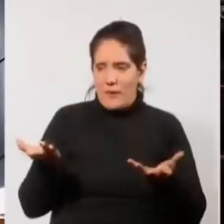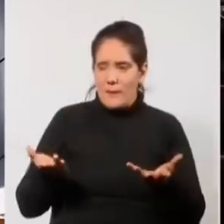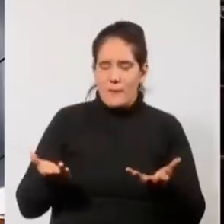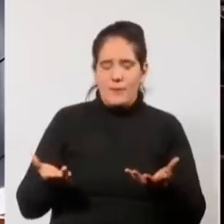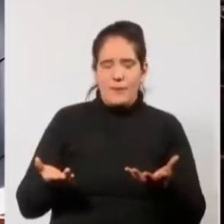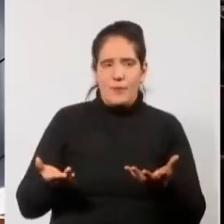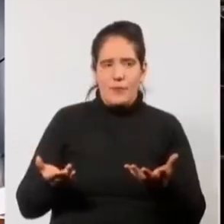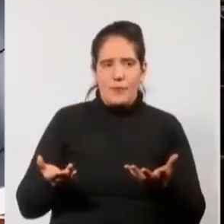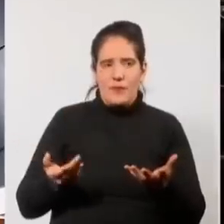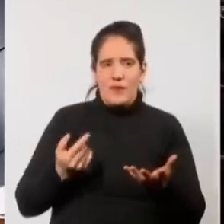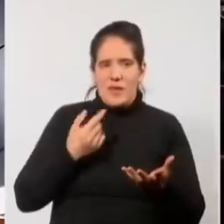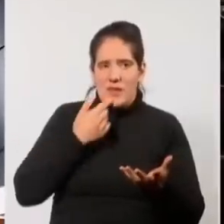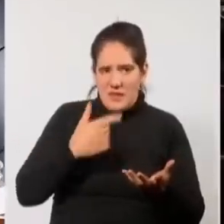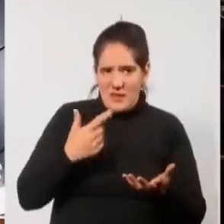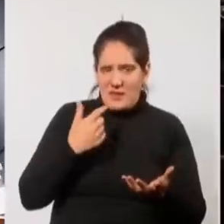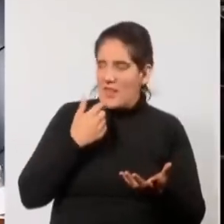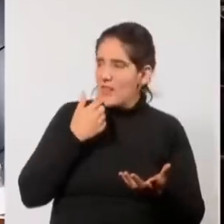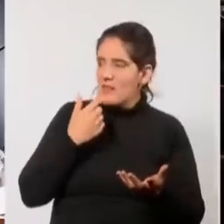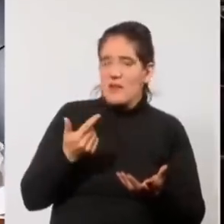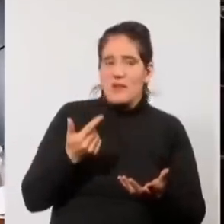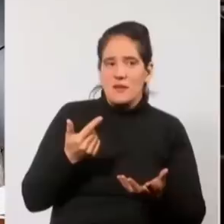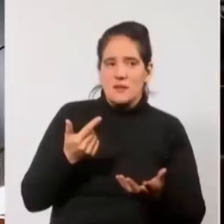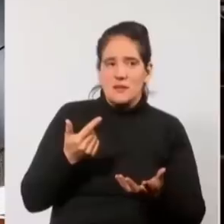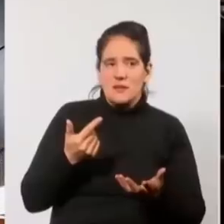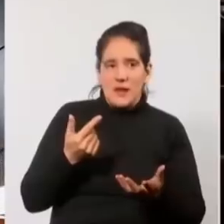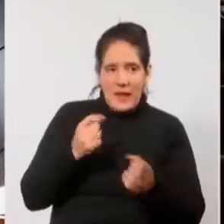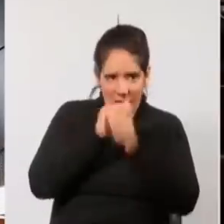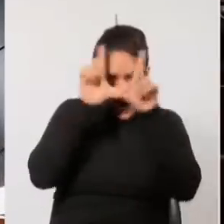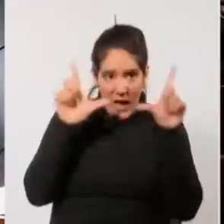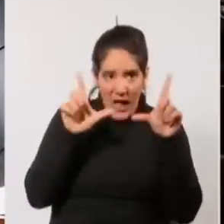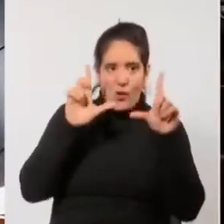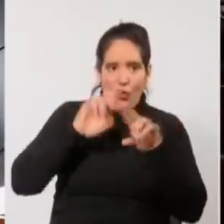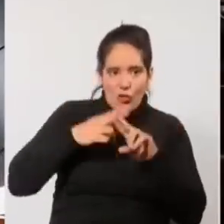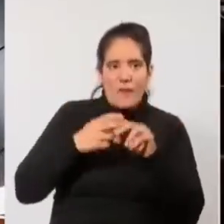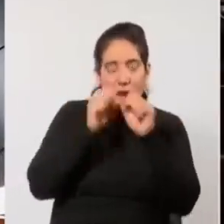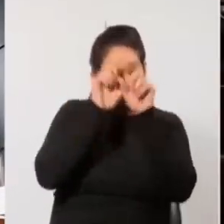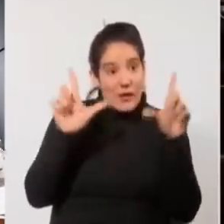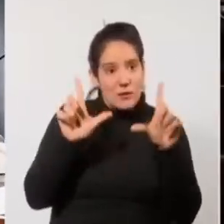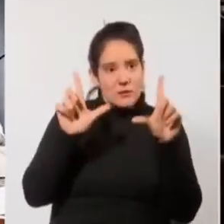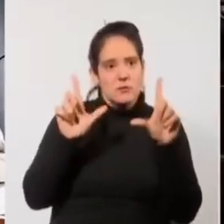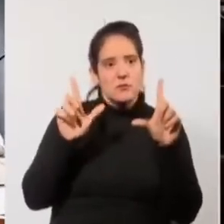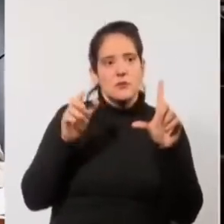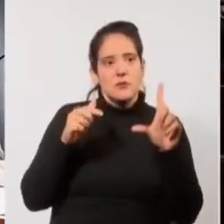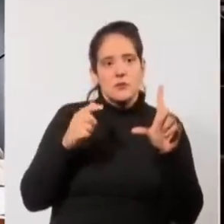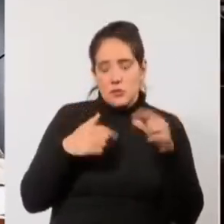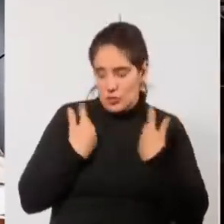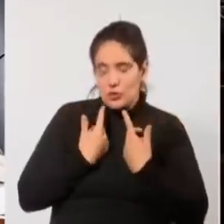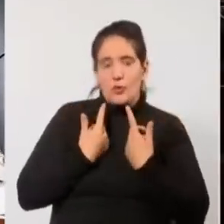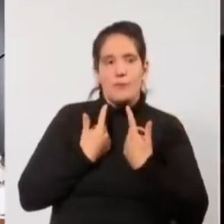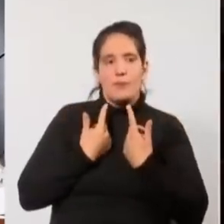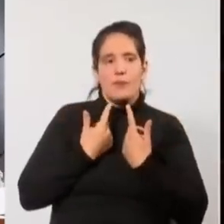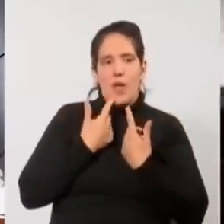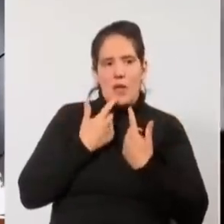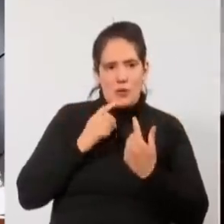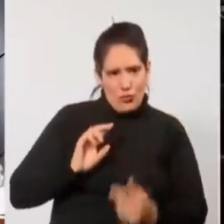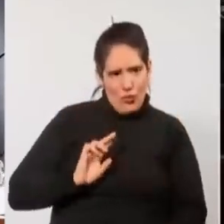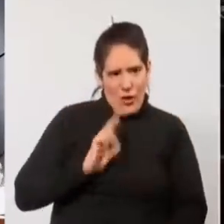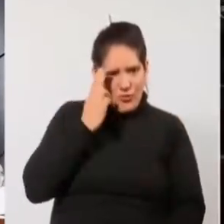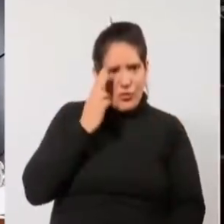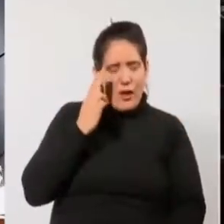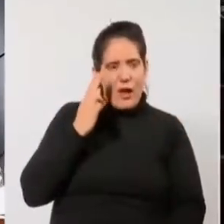país, que se ha definido, y quiero que les quede claro una vez más, que nos hemos definido